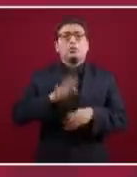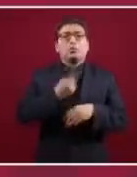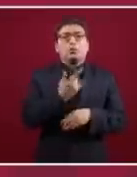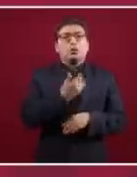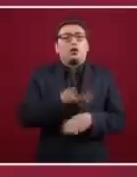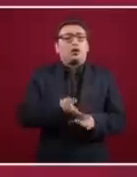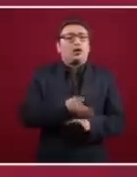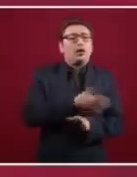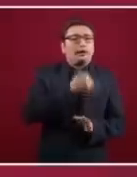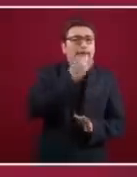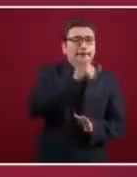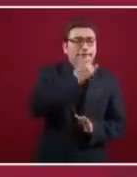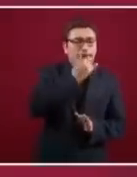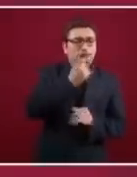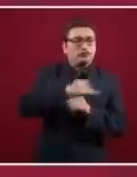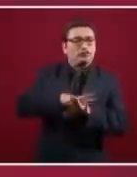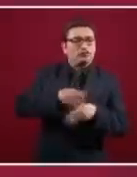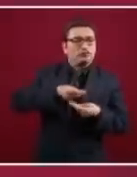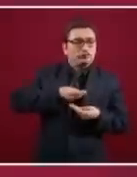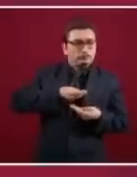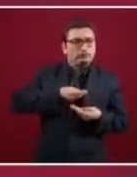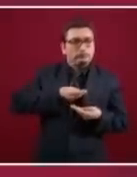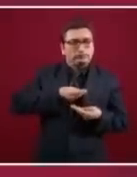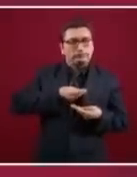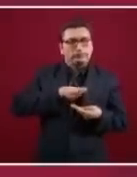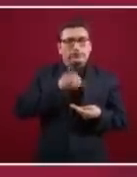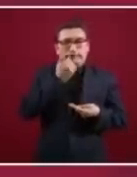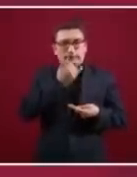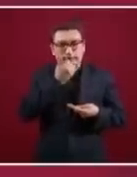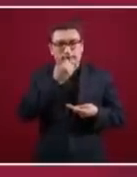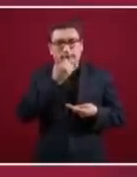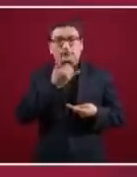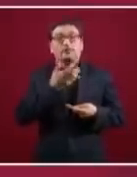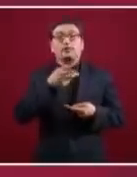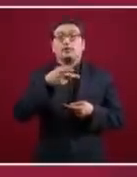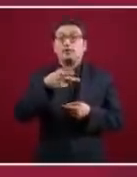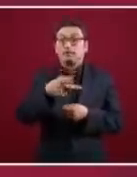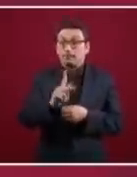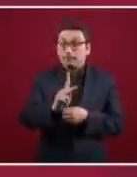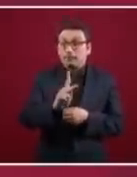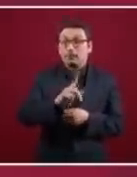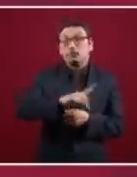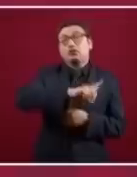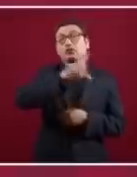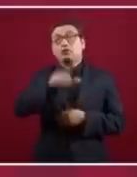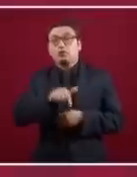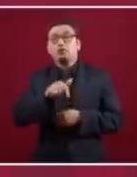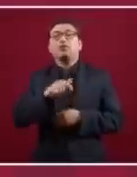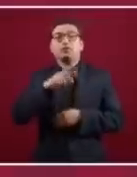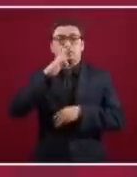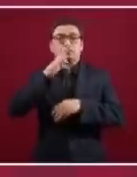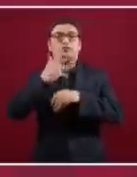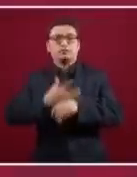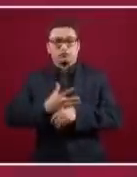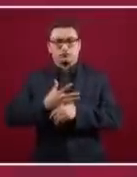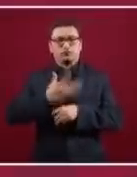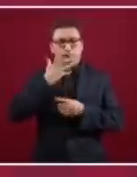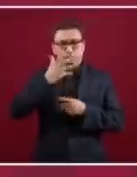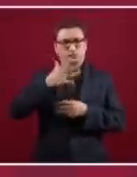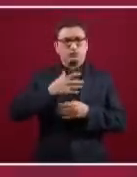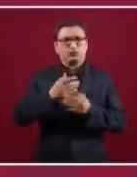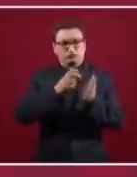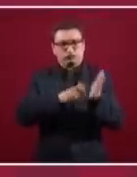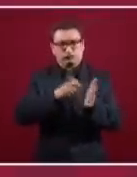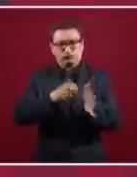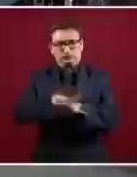de haber recibido información equivocada pero asumiendo la responsabilidad de